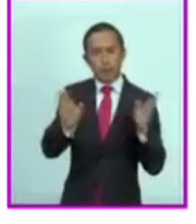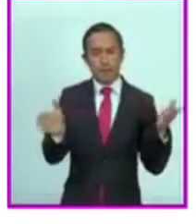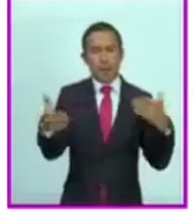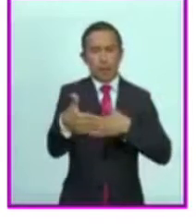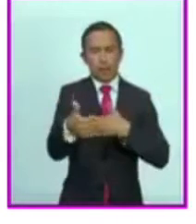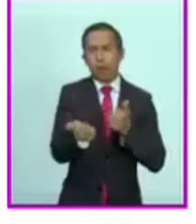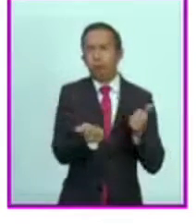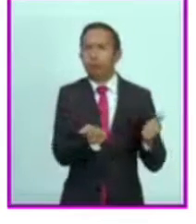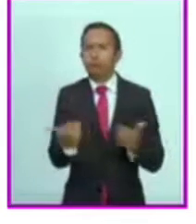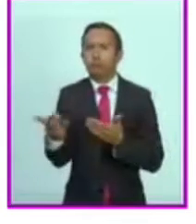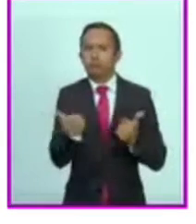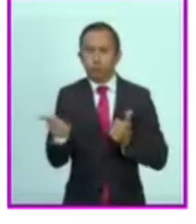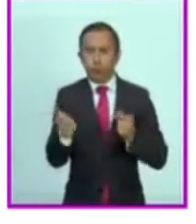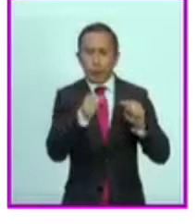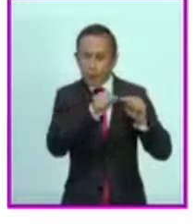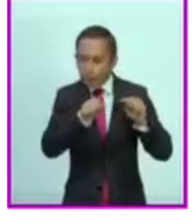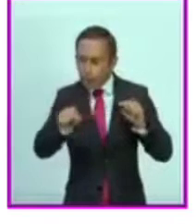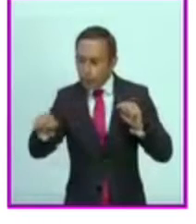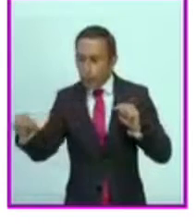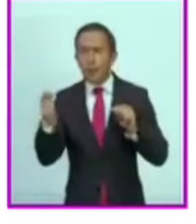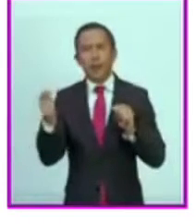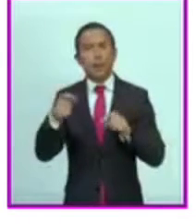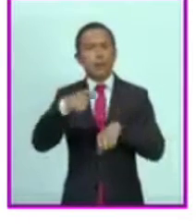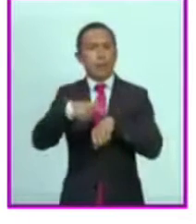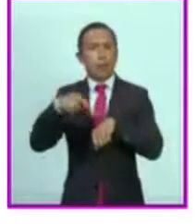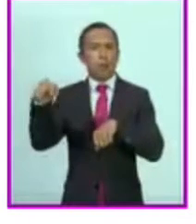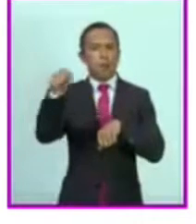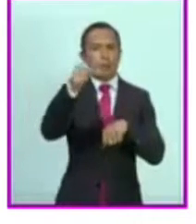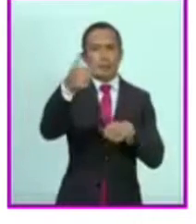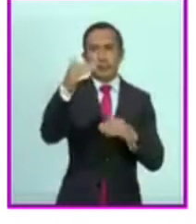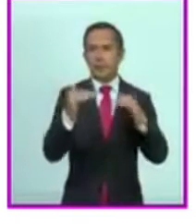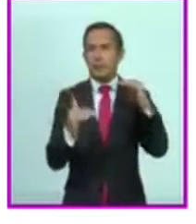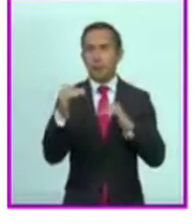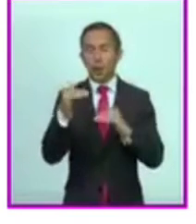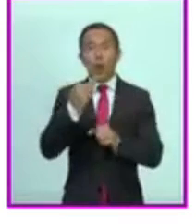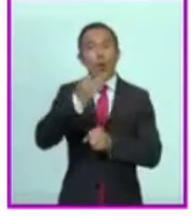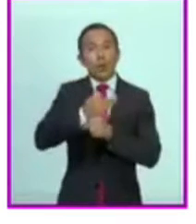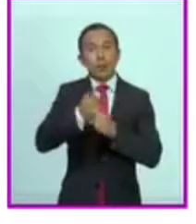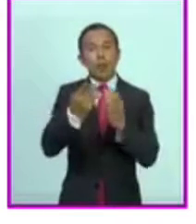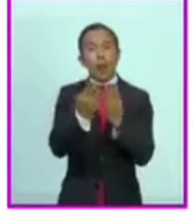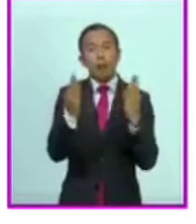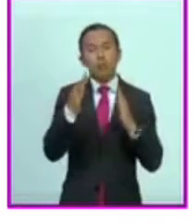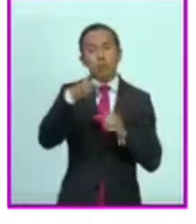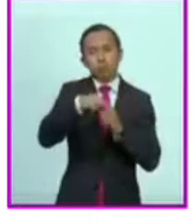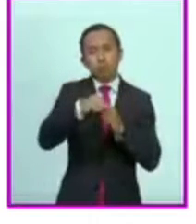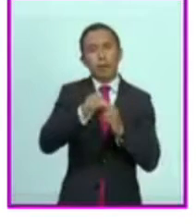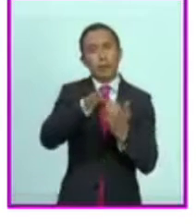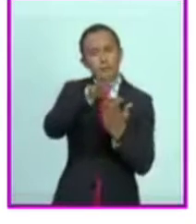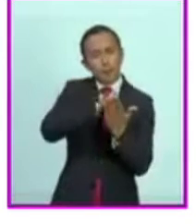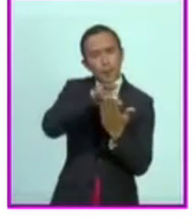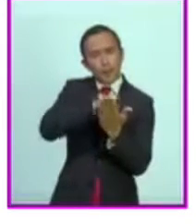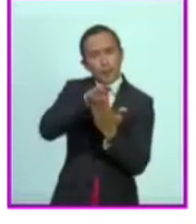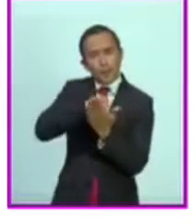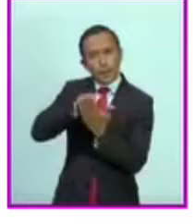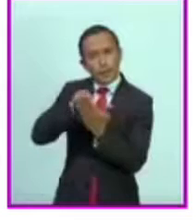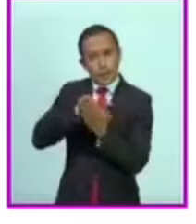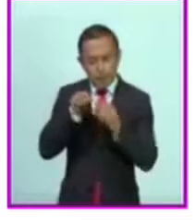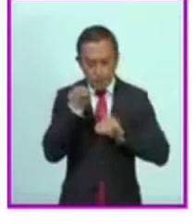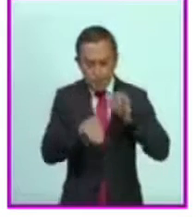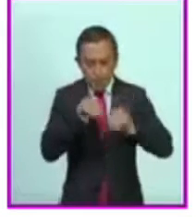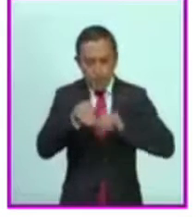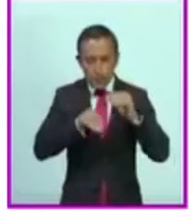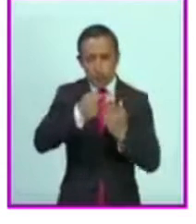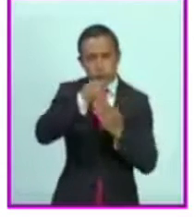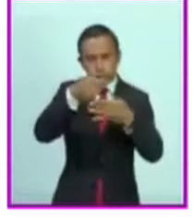apenas en la fase de escrutinio y cómputo en las casillas y por ello es muy importante que todos los actores políticos los